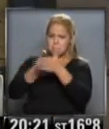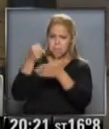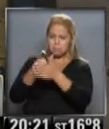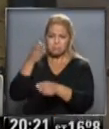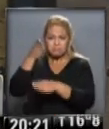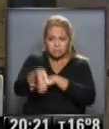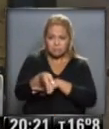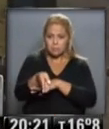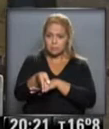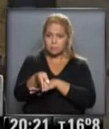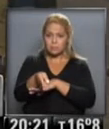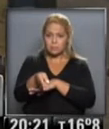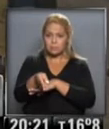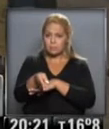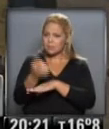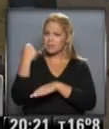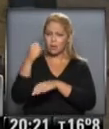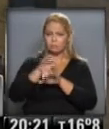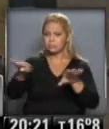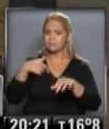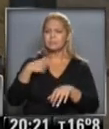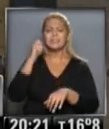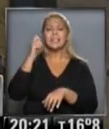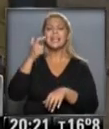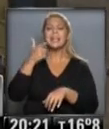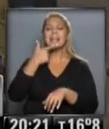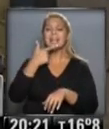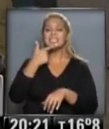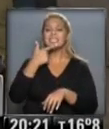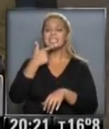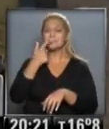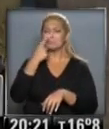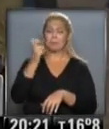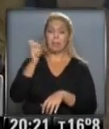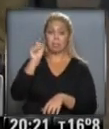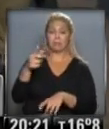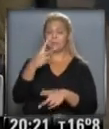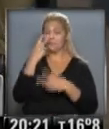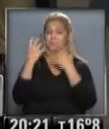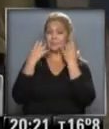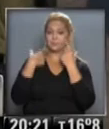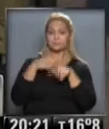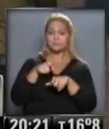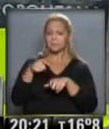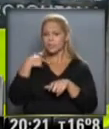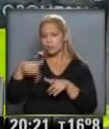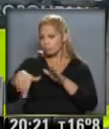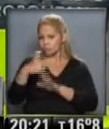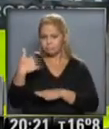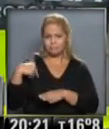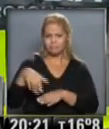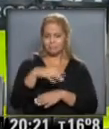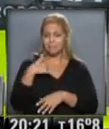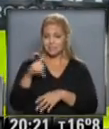y entraron con la puerta abajo y tiraron un gas pimienta ahí para afectarnos todos nosotros y sacarnos. Y